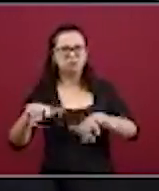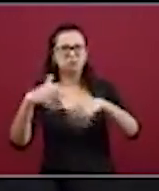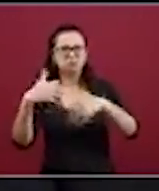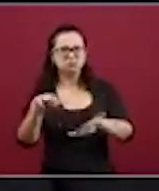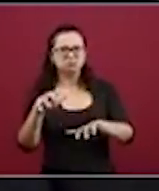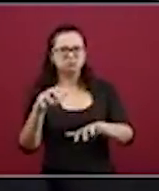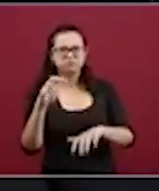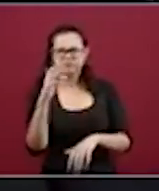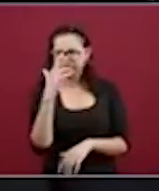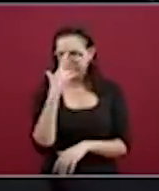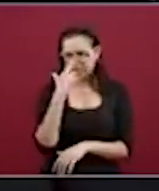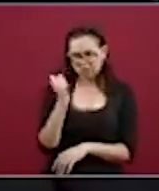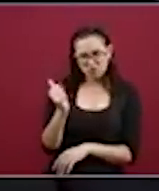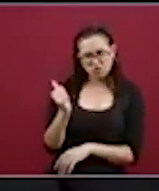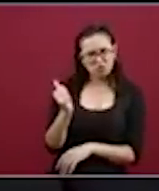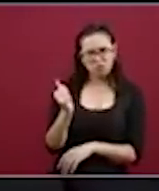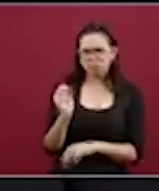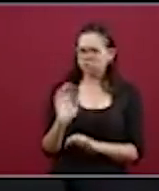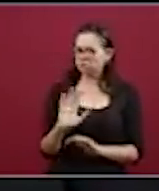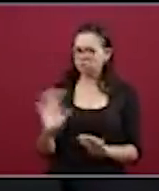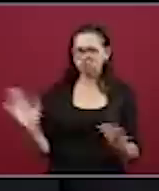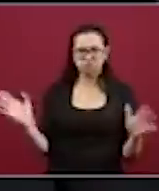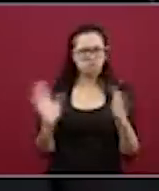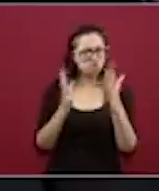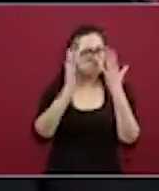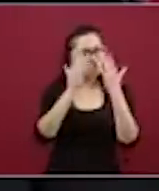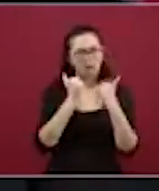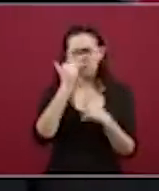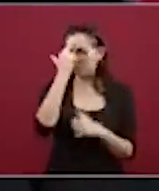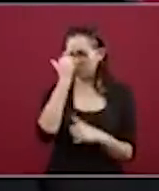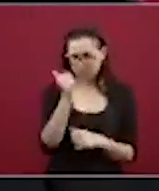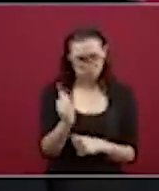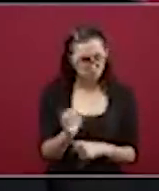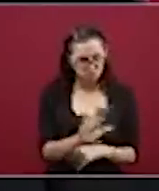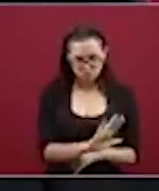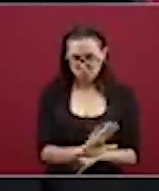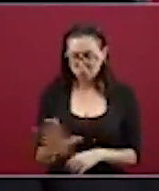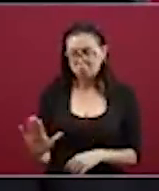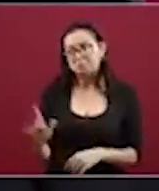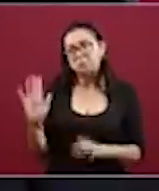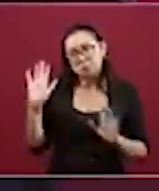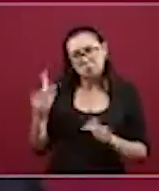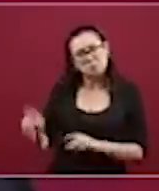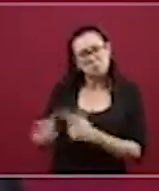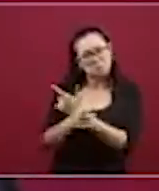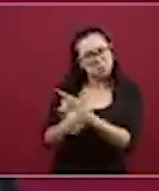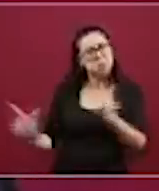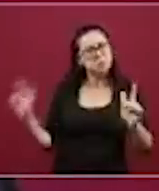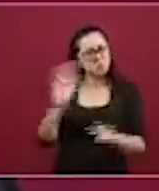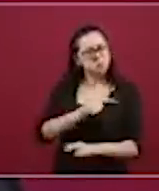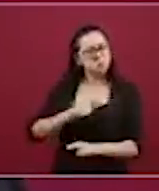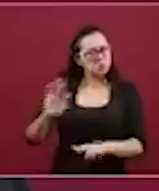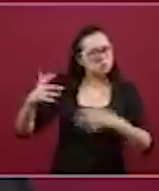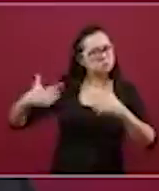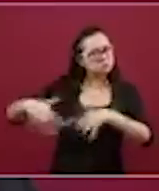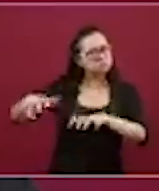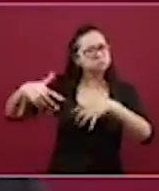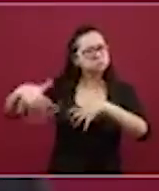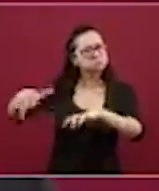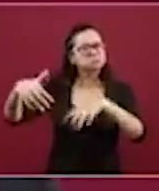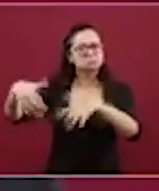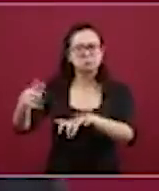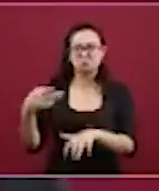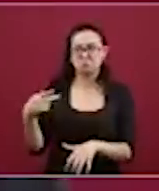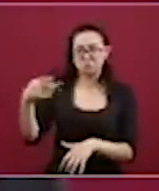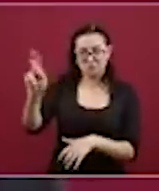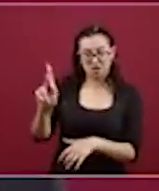libre a la manifestación, pero no hay argumentos para